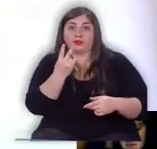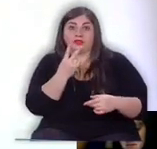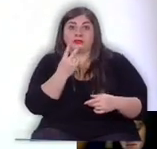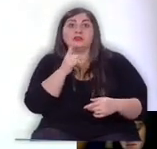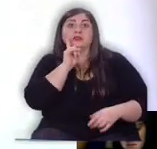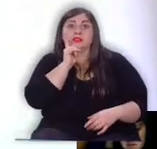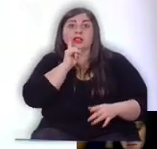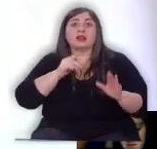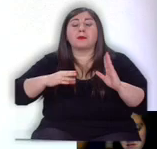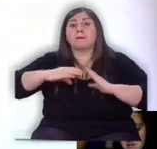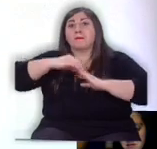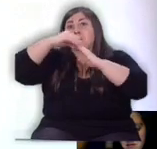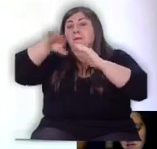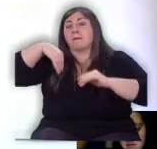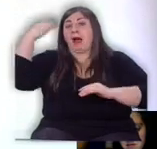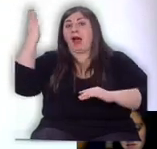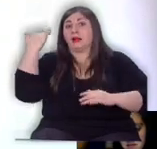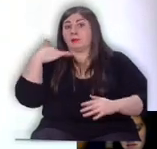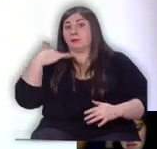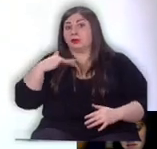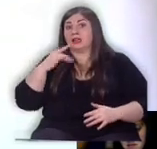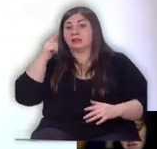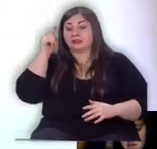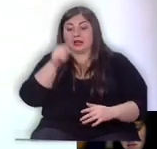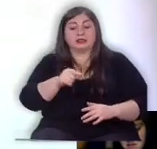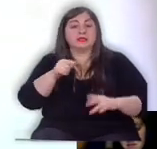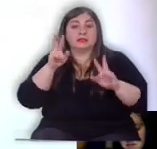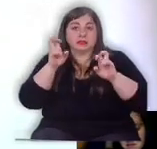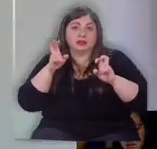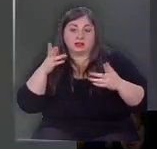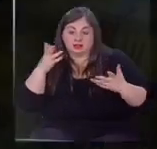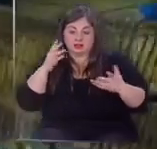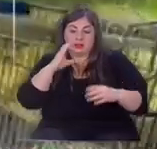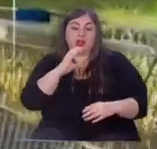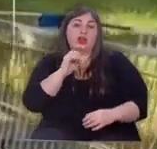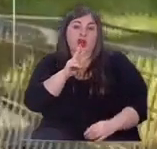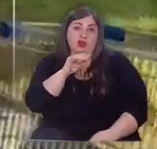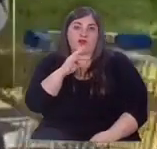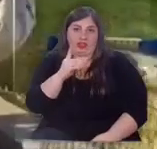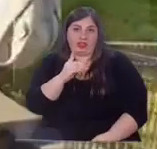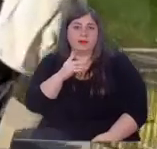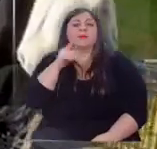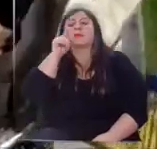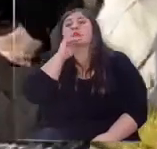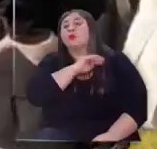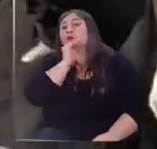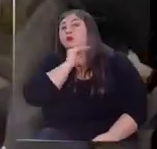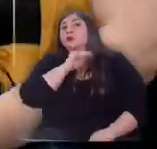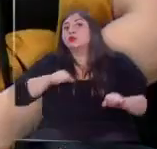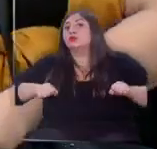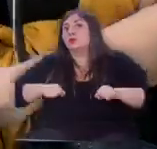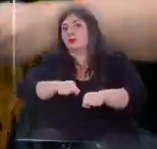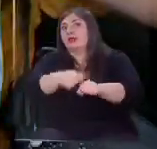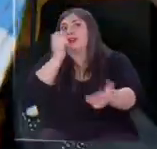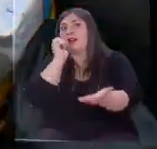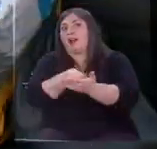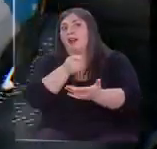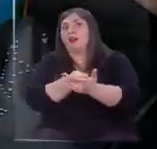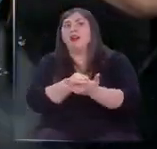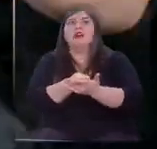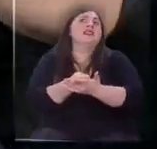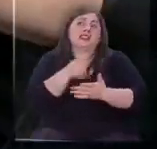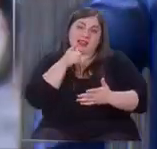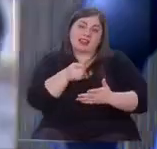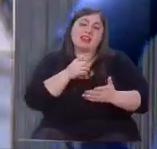que tienen prioridad durante esta etapa que estamos del COVID. Consumo en supermercados, que se convierte en uno de los pilares